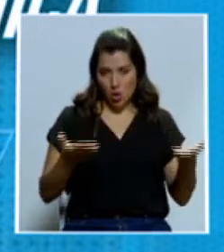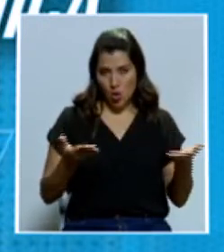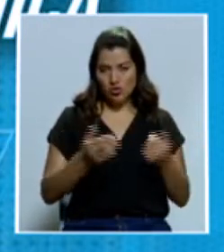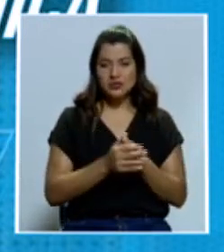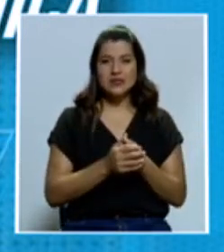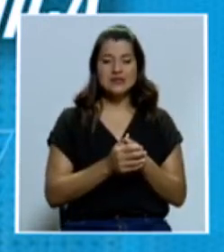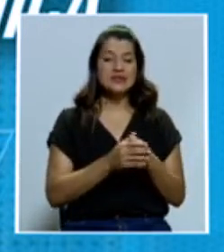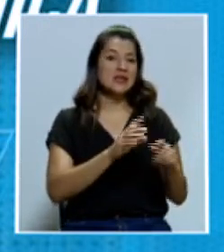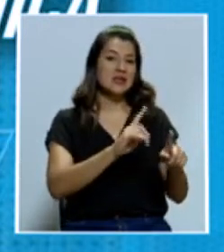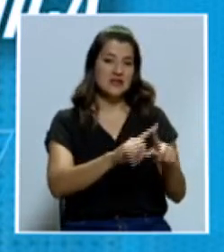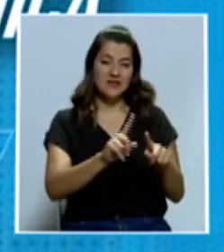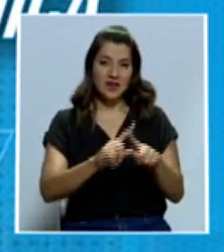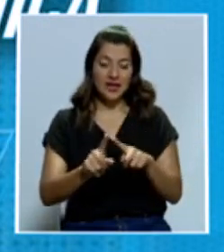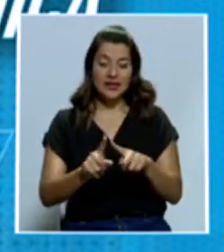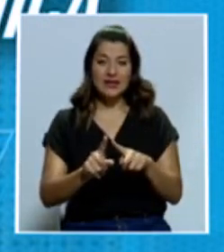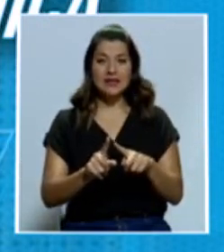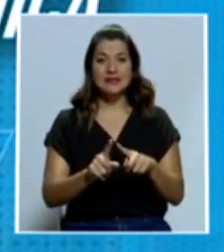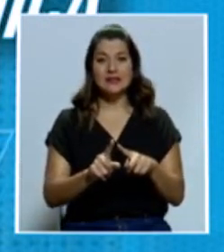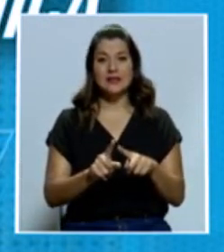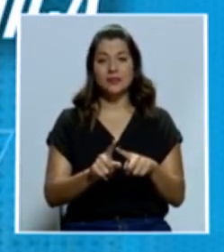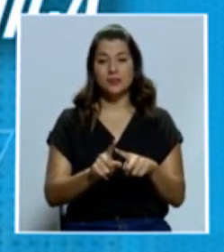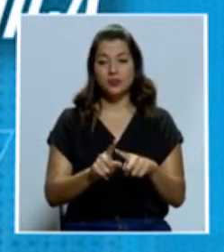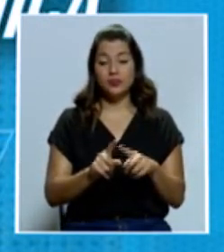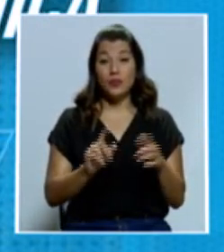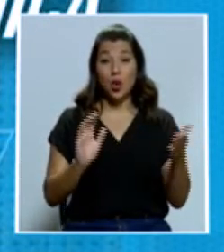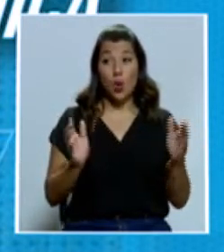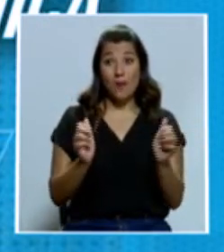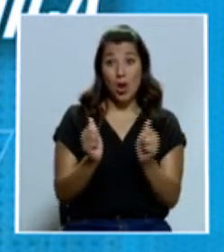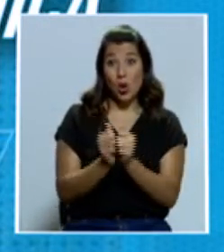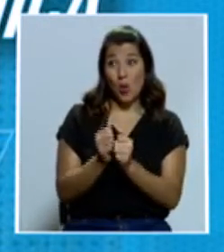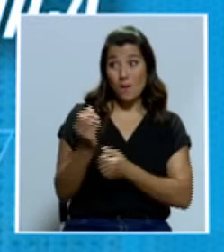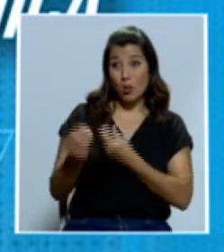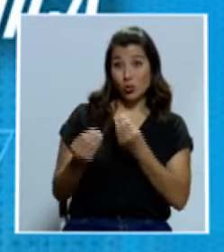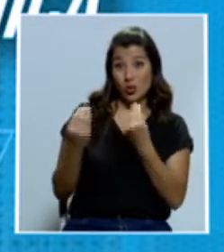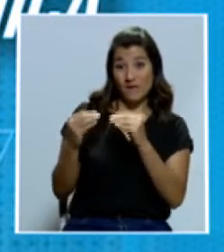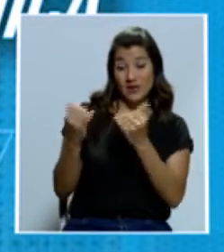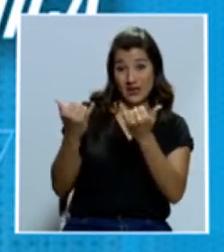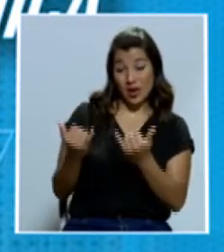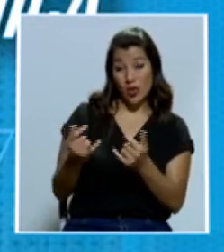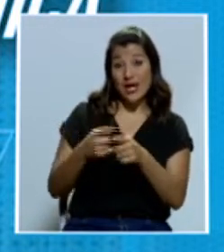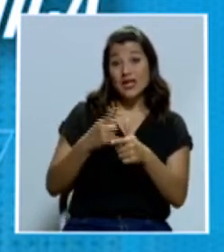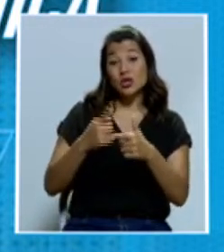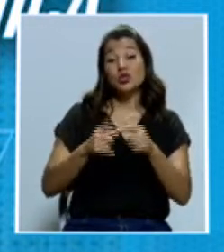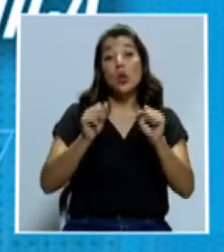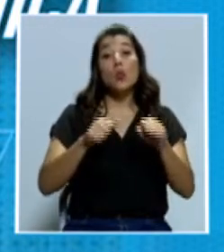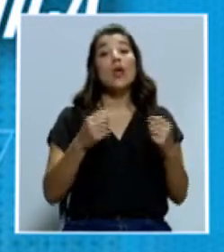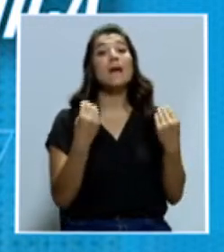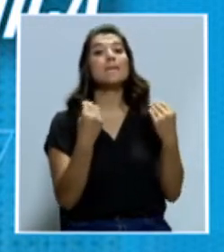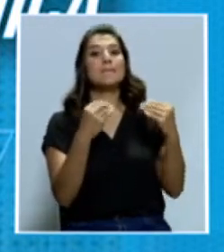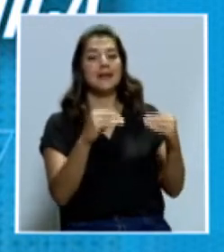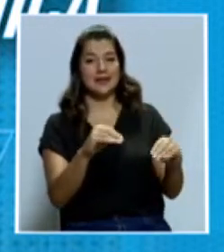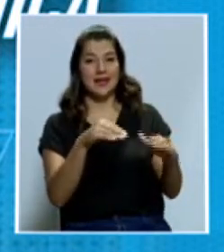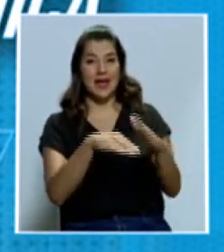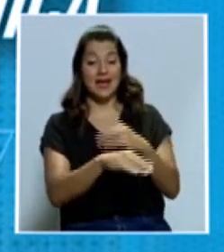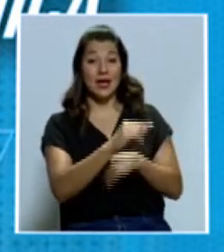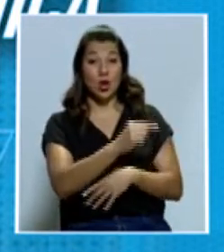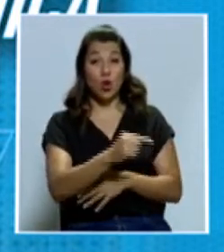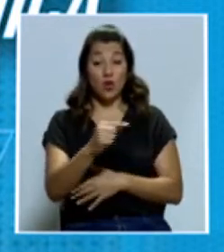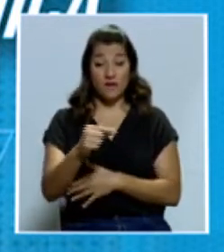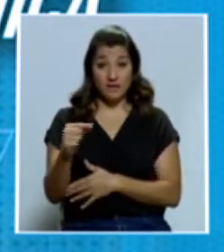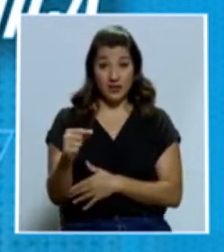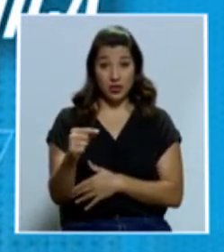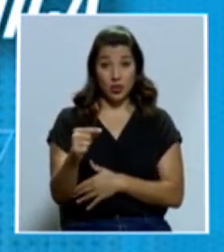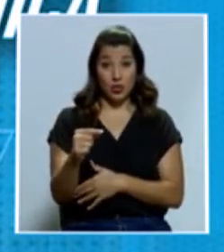distinta naturaleza y diferentes de los que hoy se comercializan, que además puedan entonces ser vendidos en el depósito libre con